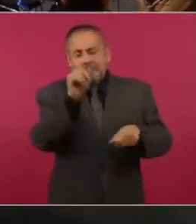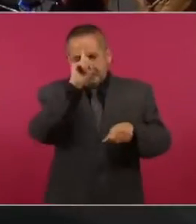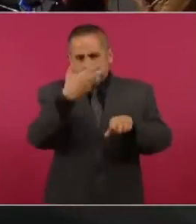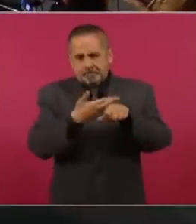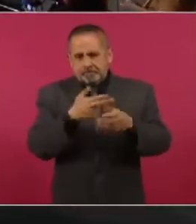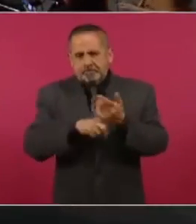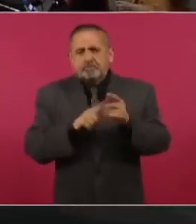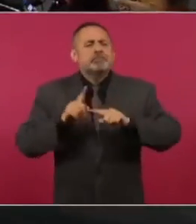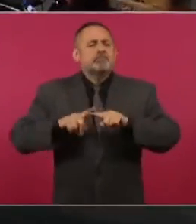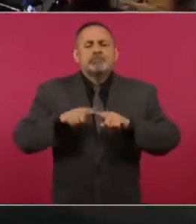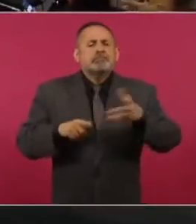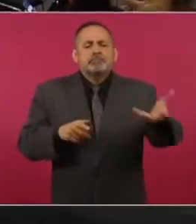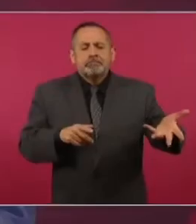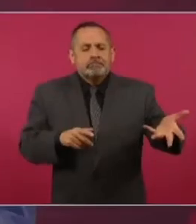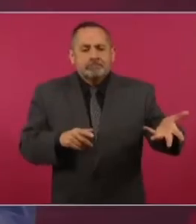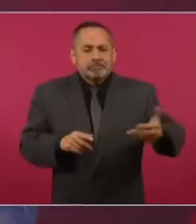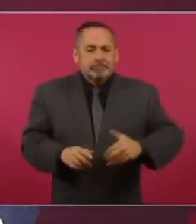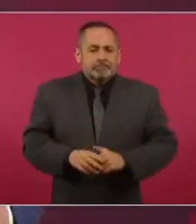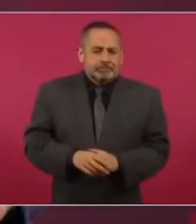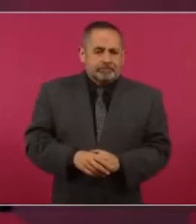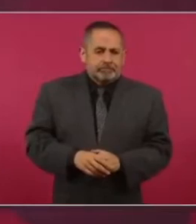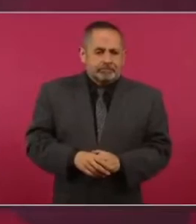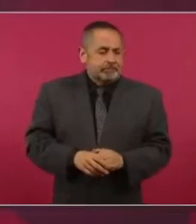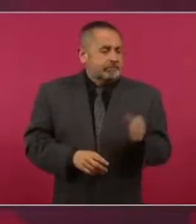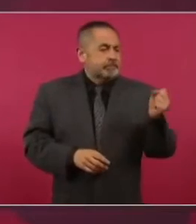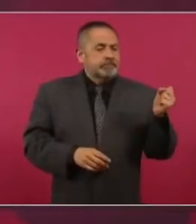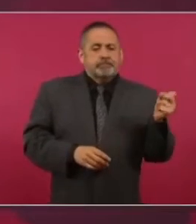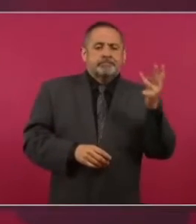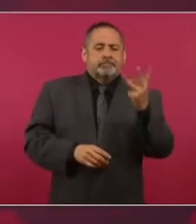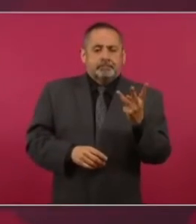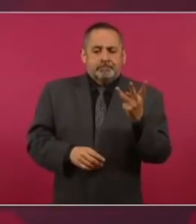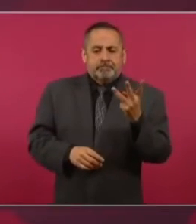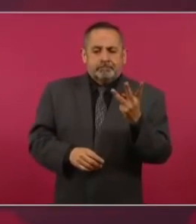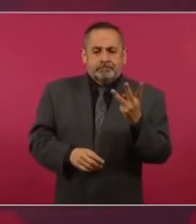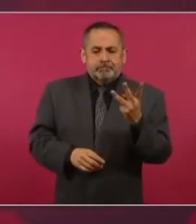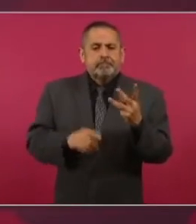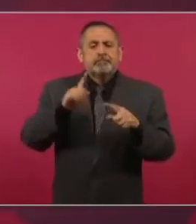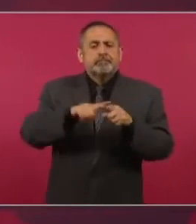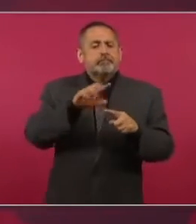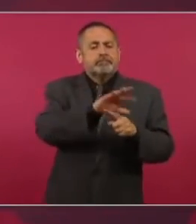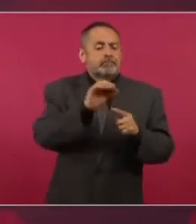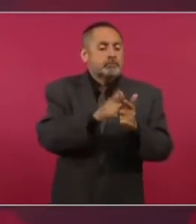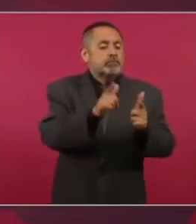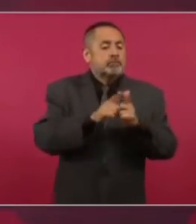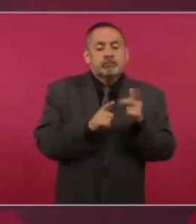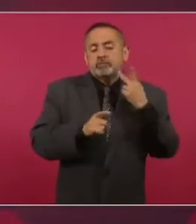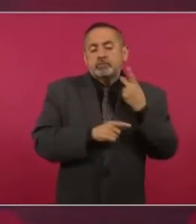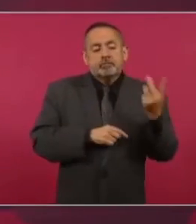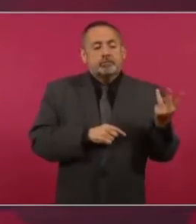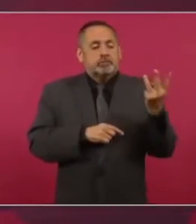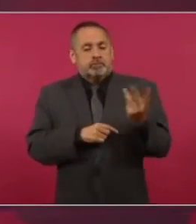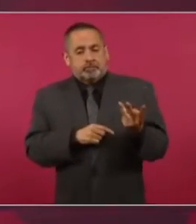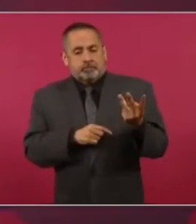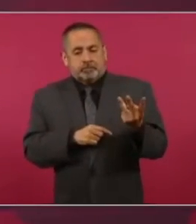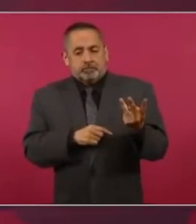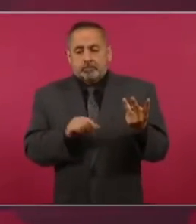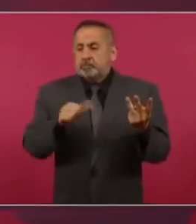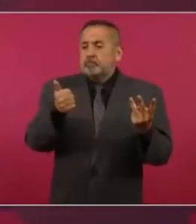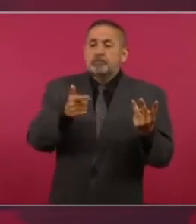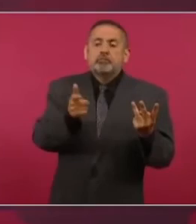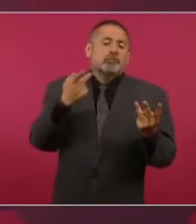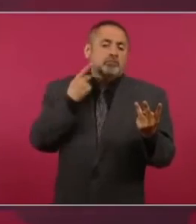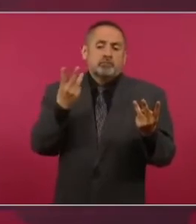nombró? O sea, 3 nombrados por un partido, 3 por otro,